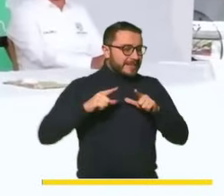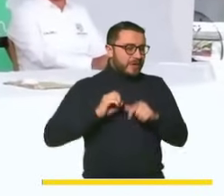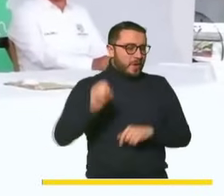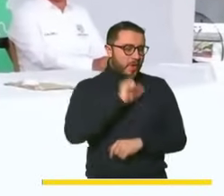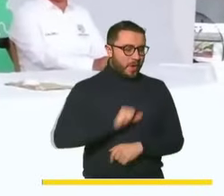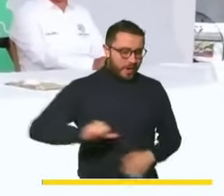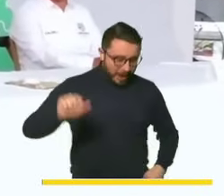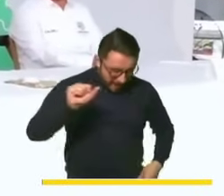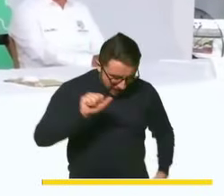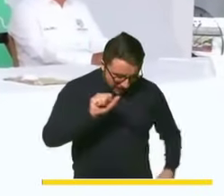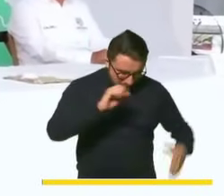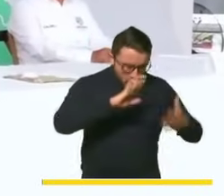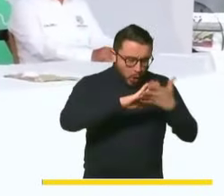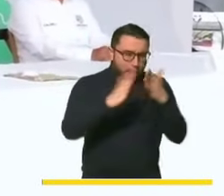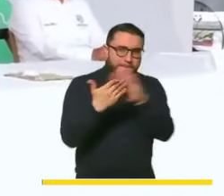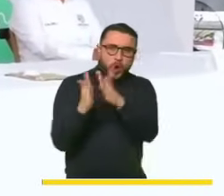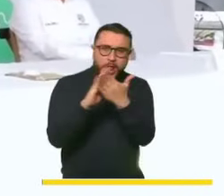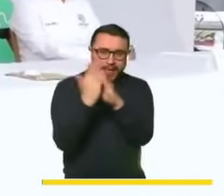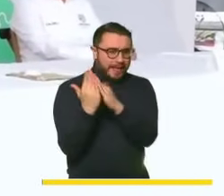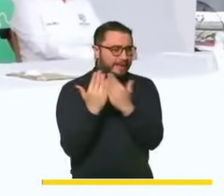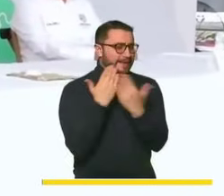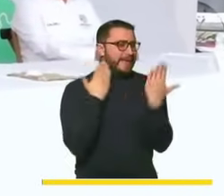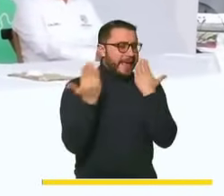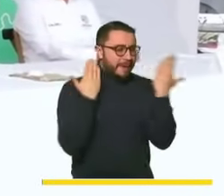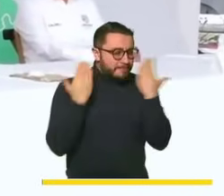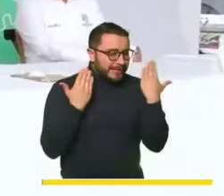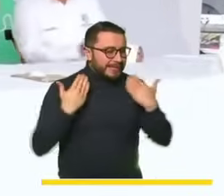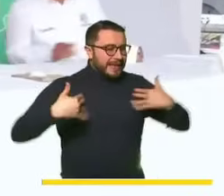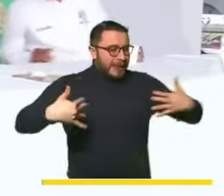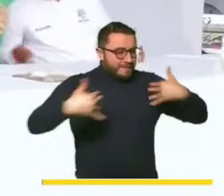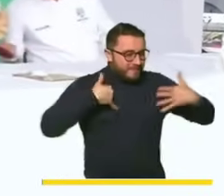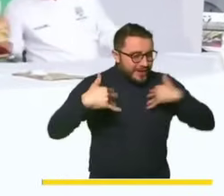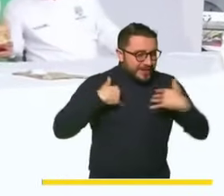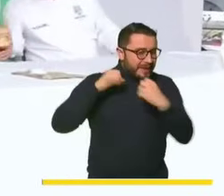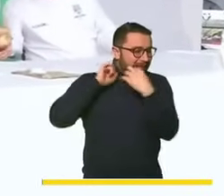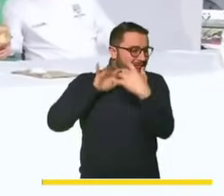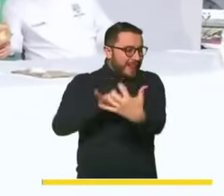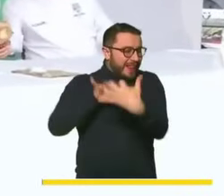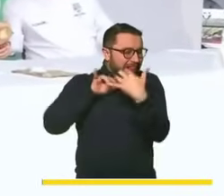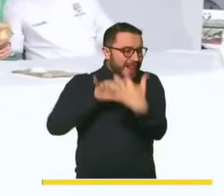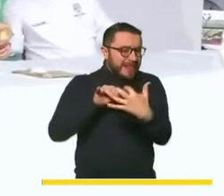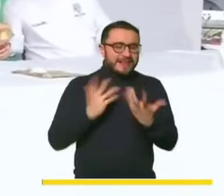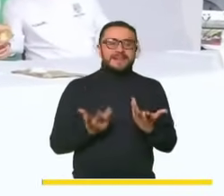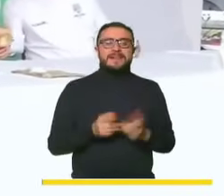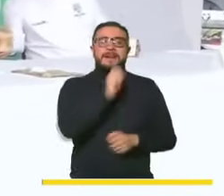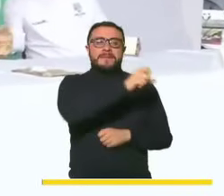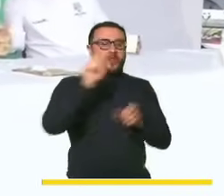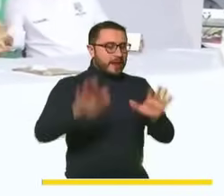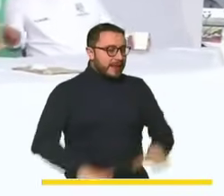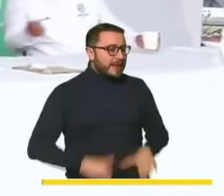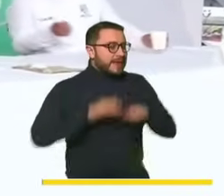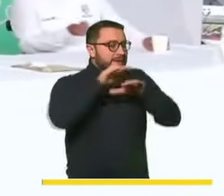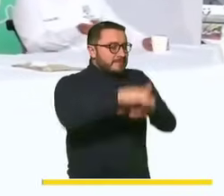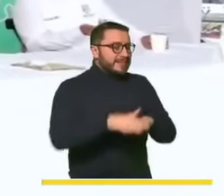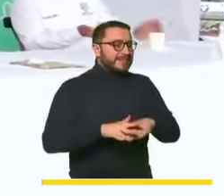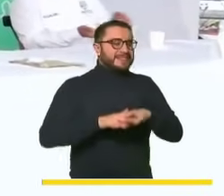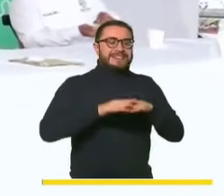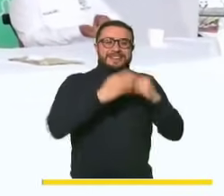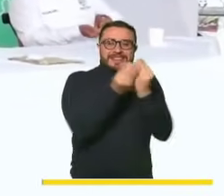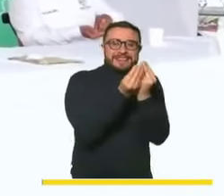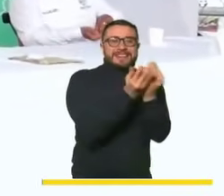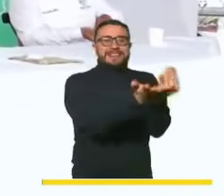comunales, campesinas, víctimas del conflicto armado, representantes de las